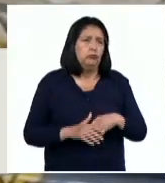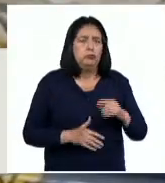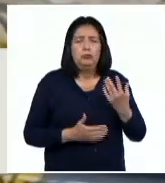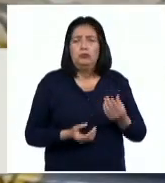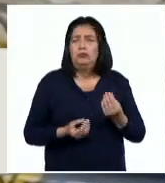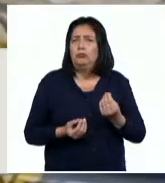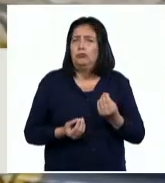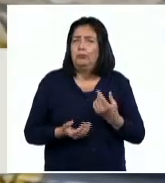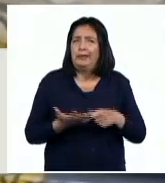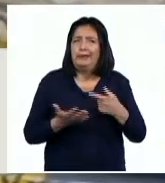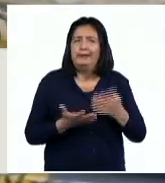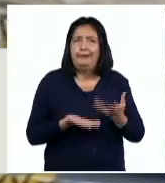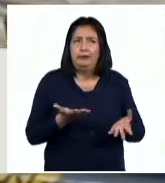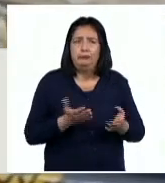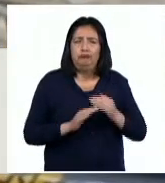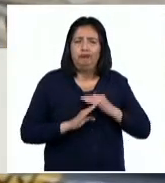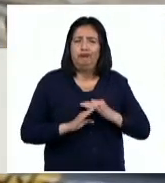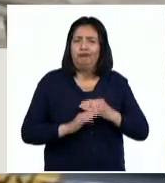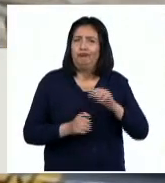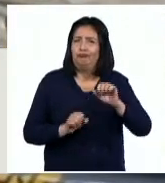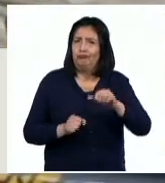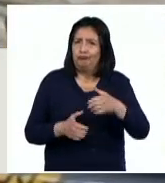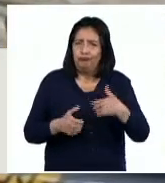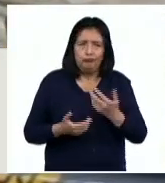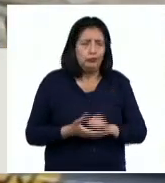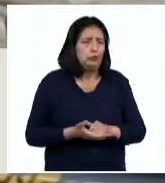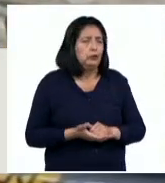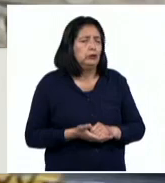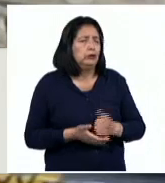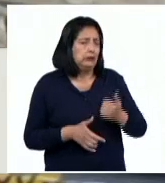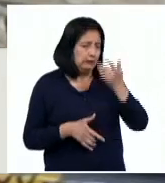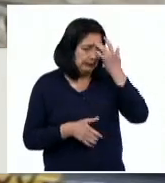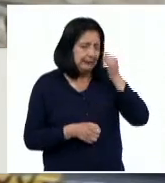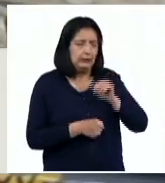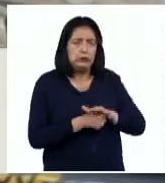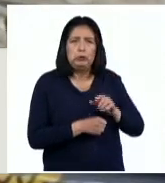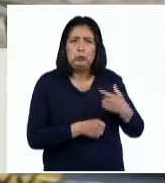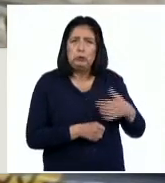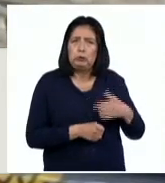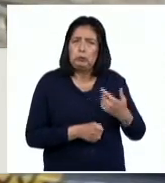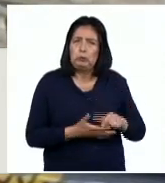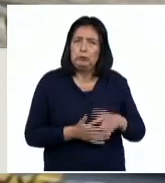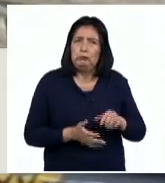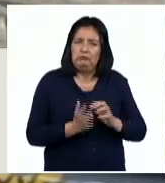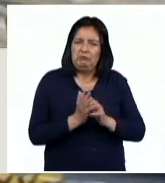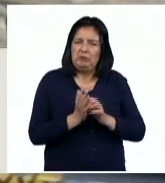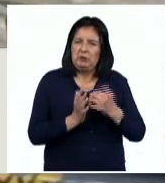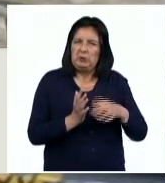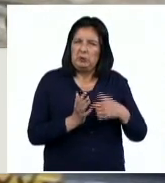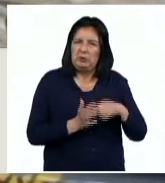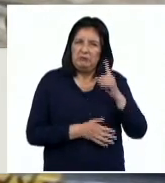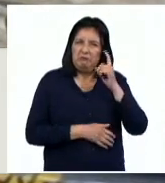principal acción para poder combatir a un virus